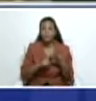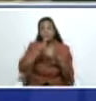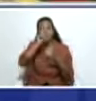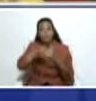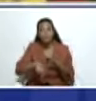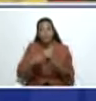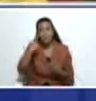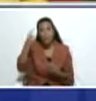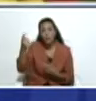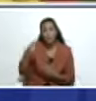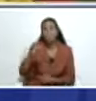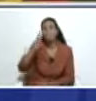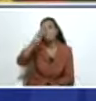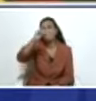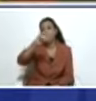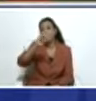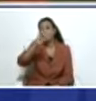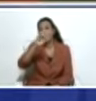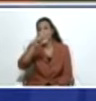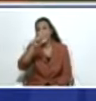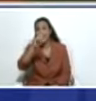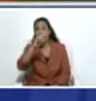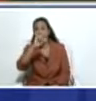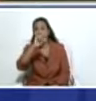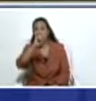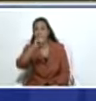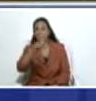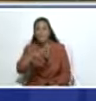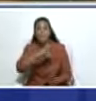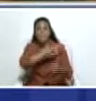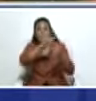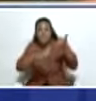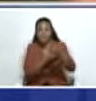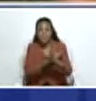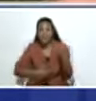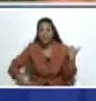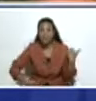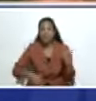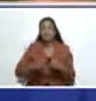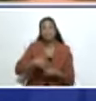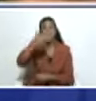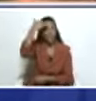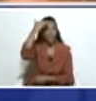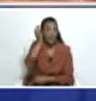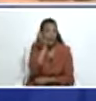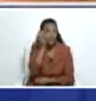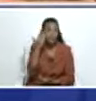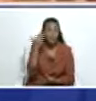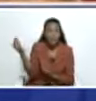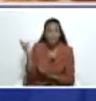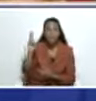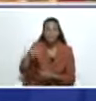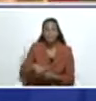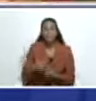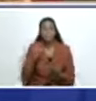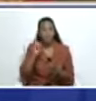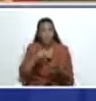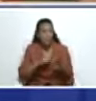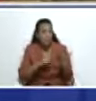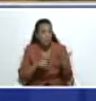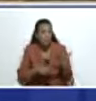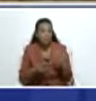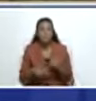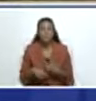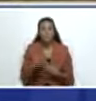también por allá Mervin Maldonado, vicepresidente de lo social. Carmen Meléndez, alcaldesa de Caracas.